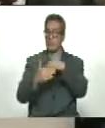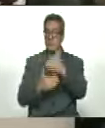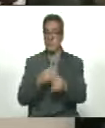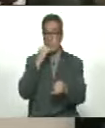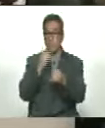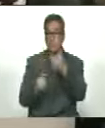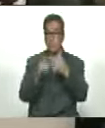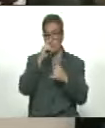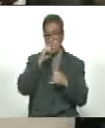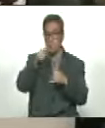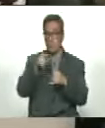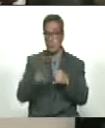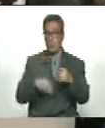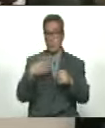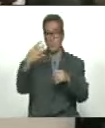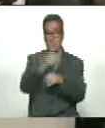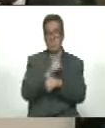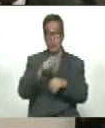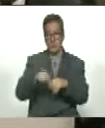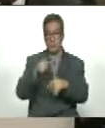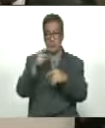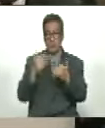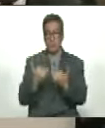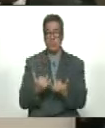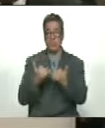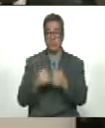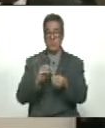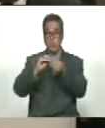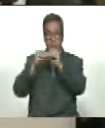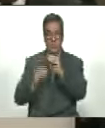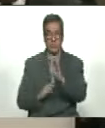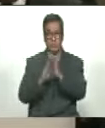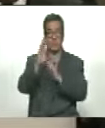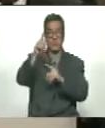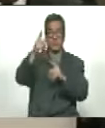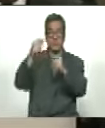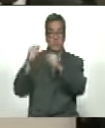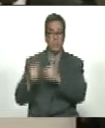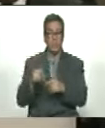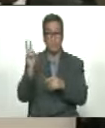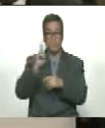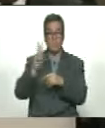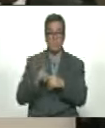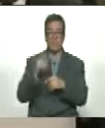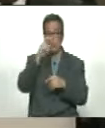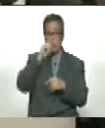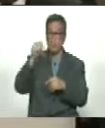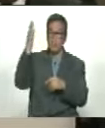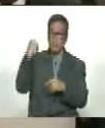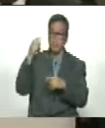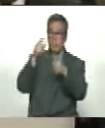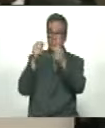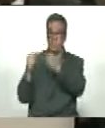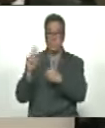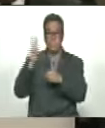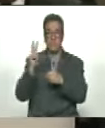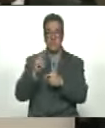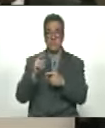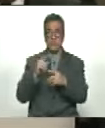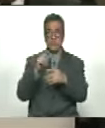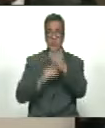los últimos años, para lograr lo que hemos logrado, la recuperación de la economía venezolana. El año pasado la economía venezolana